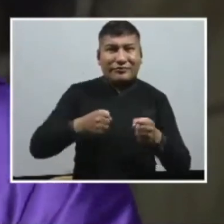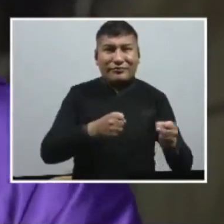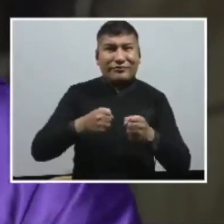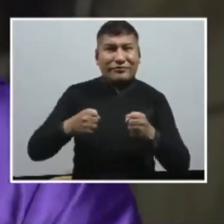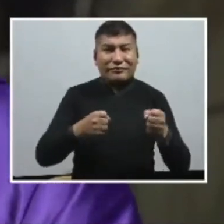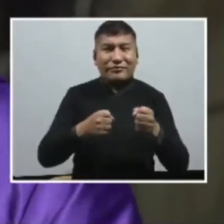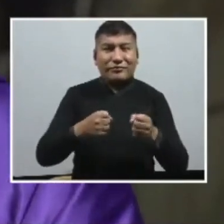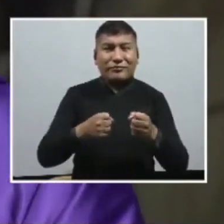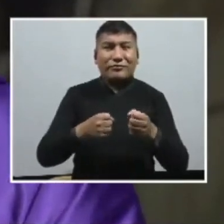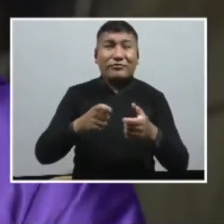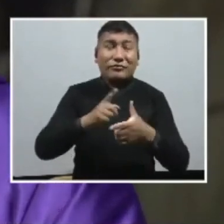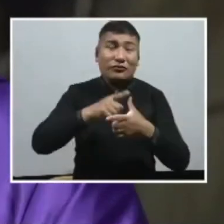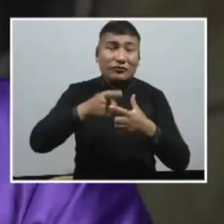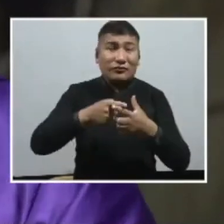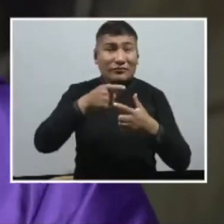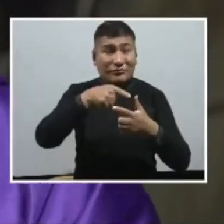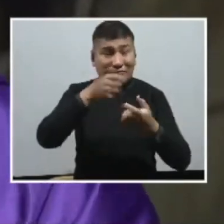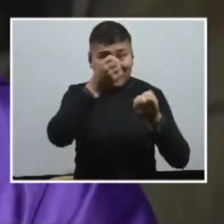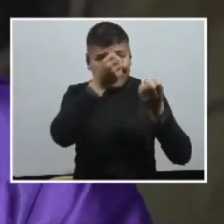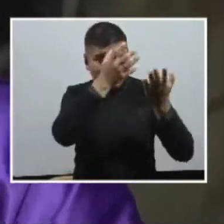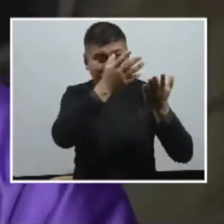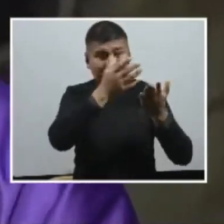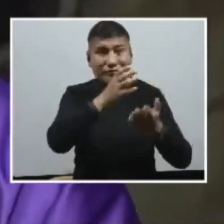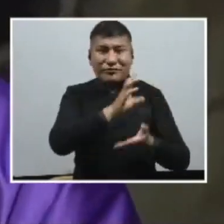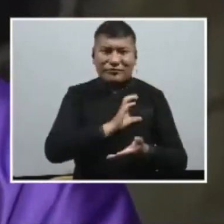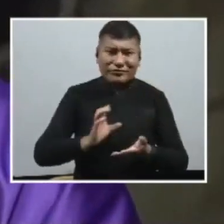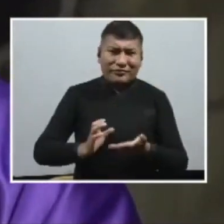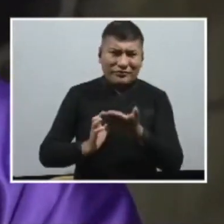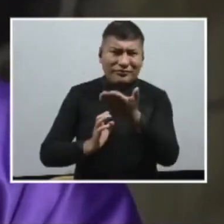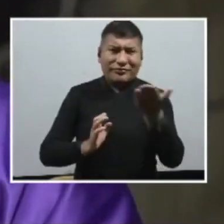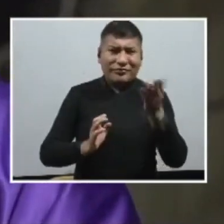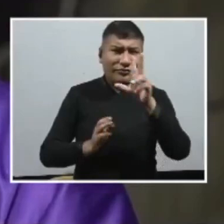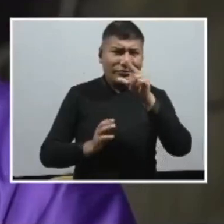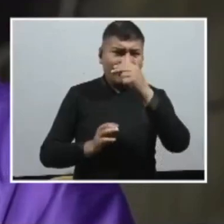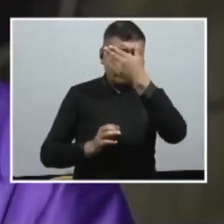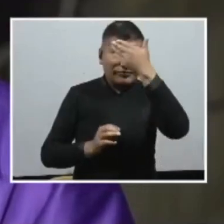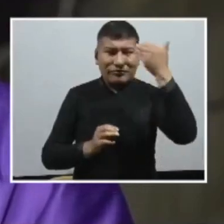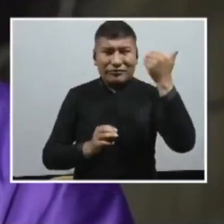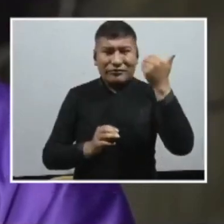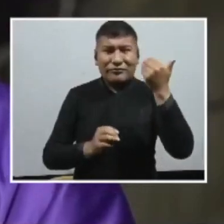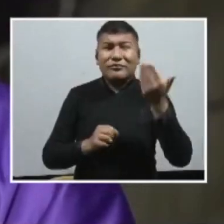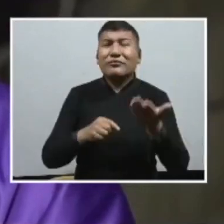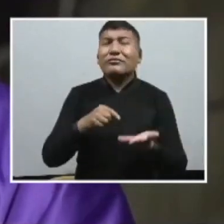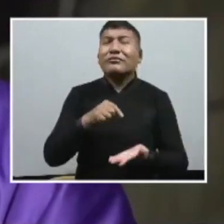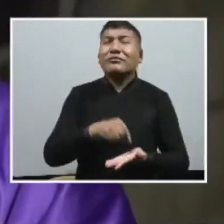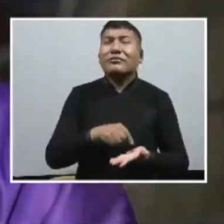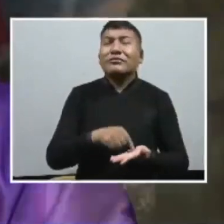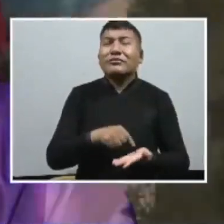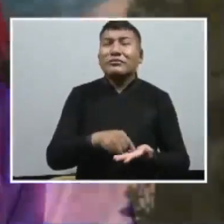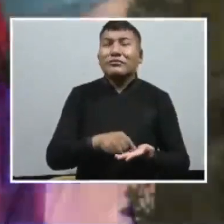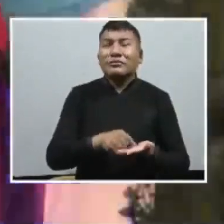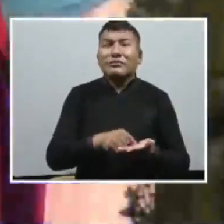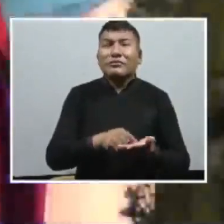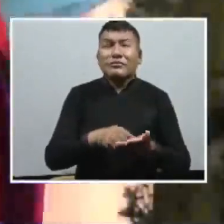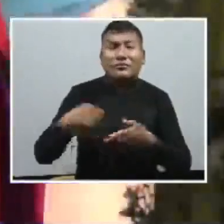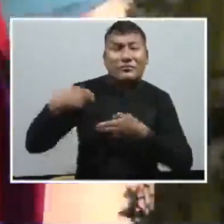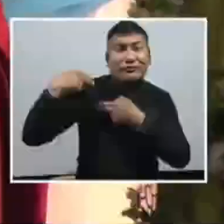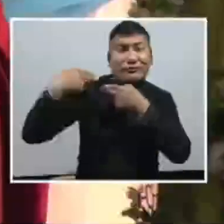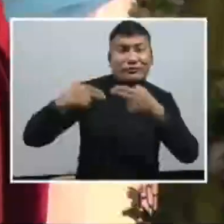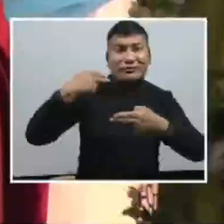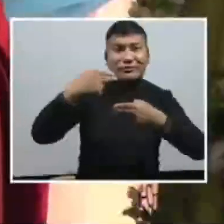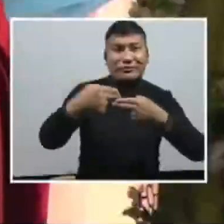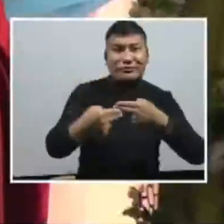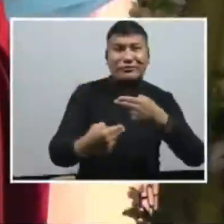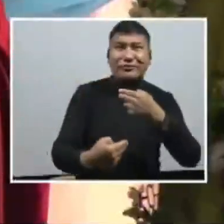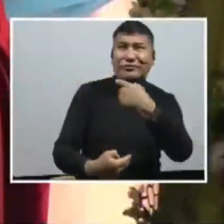Por eso es su patrono. Cristianos, no olvidemos esta herencia, digamos, que nos viene de